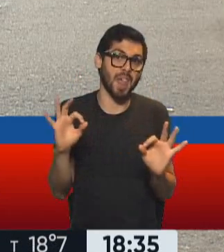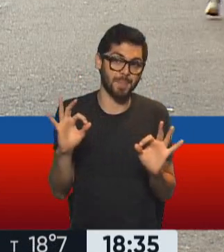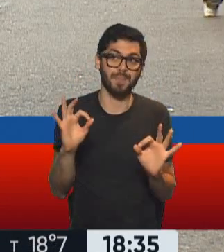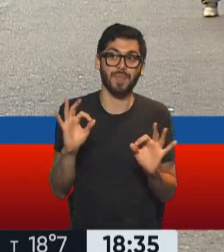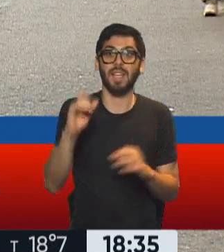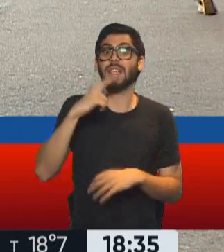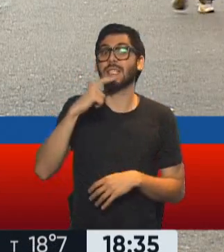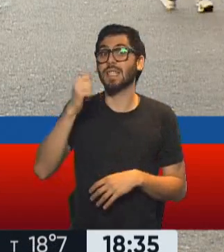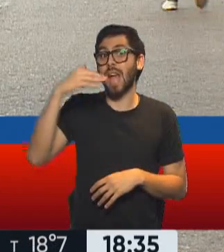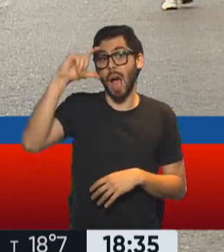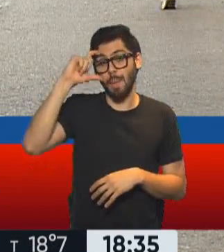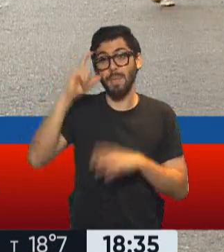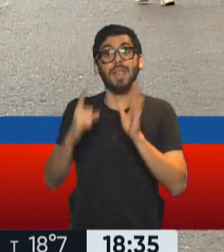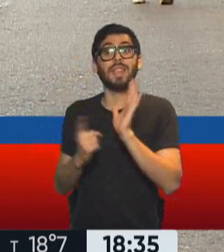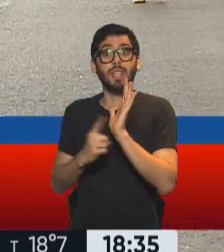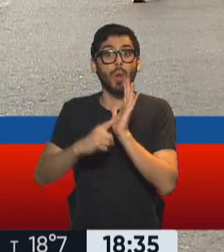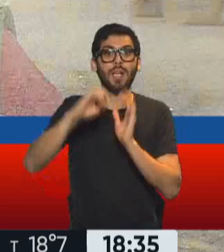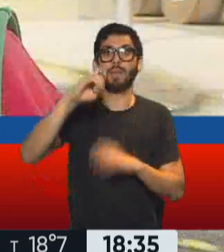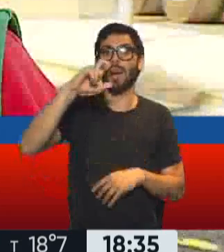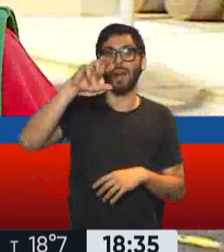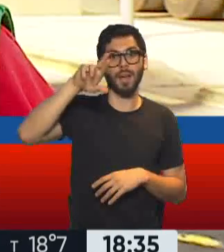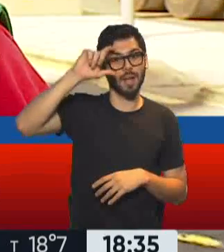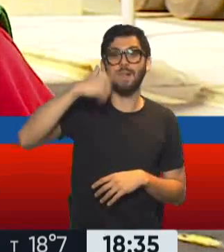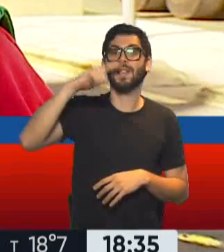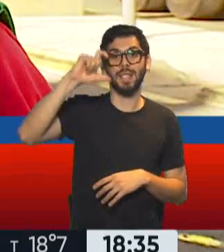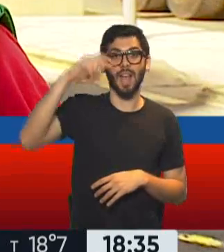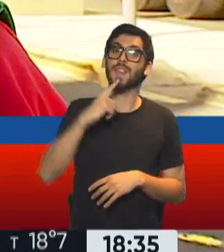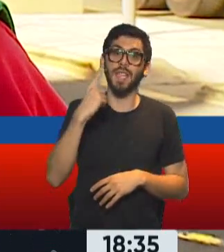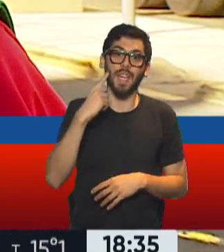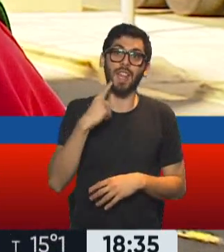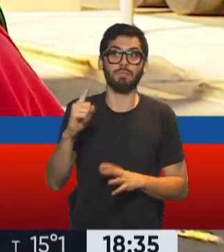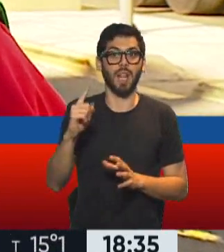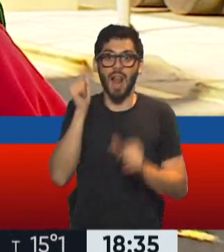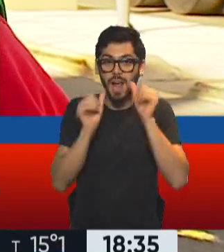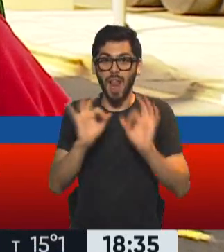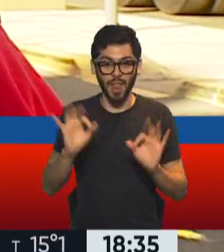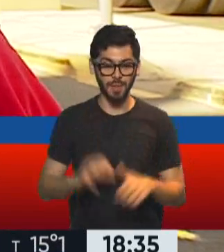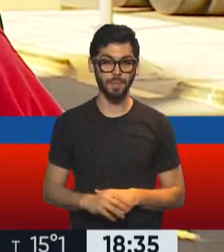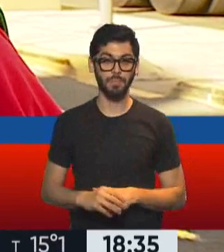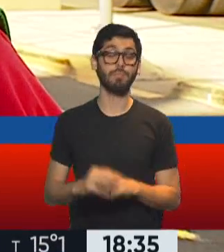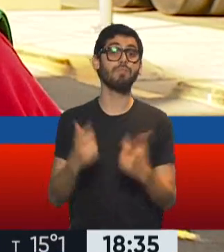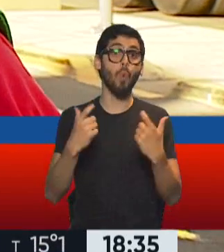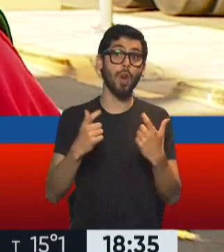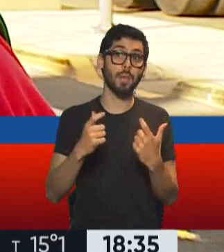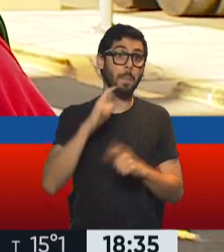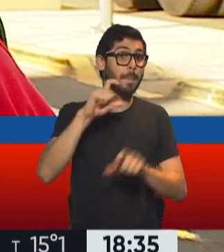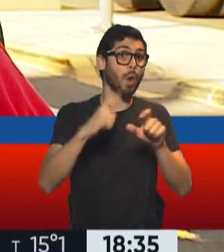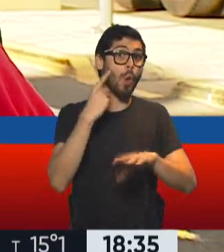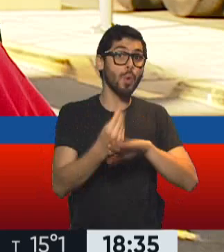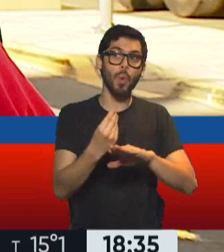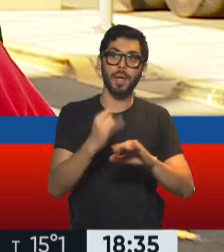titular del SAME, Alberto Crescenti. Por suerte, la evacuación de los vecinos fue rápida. La actuación nuestra